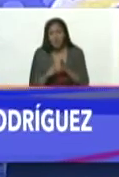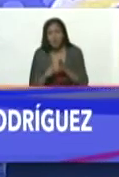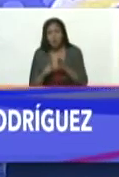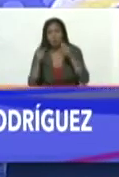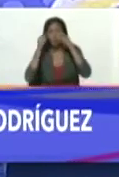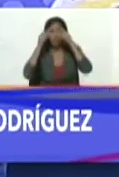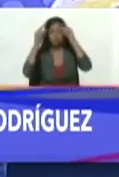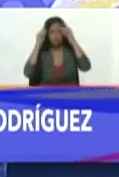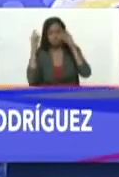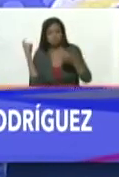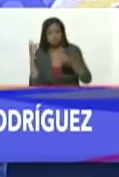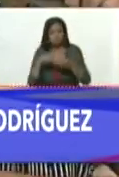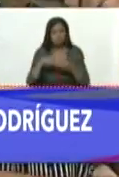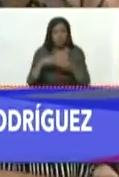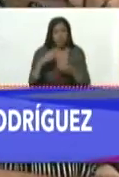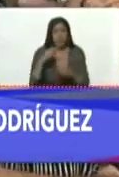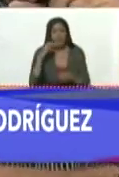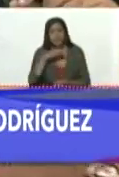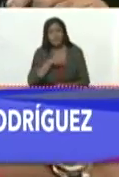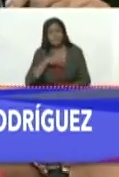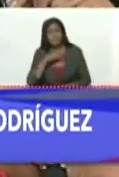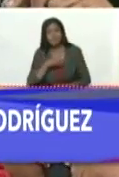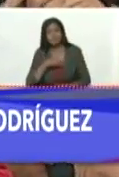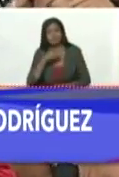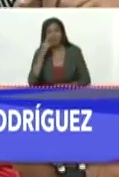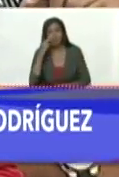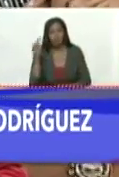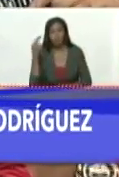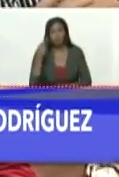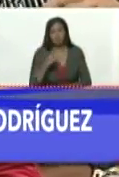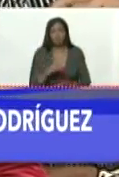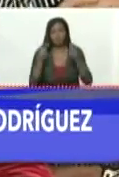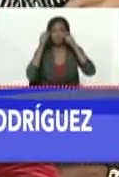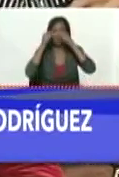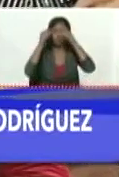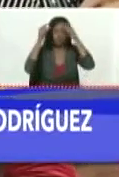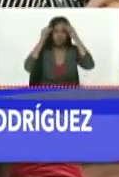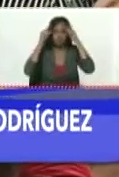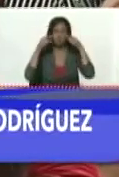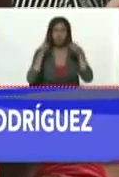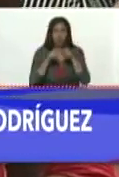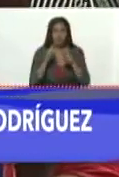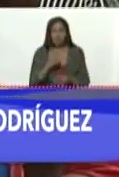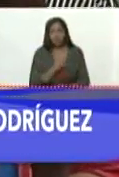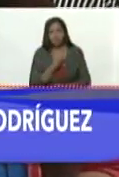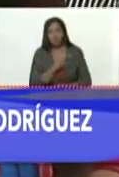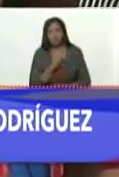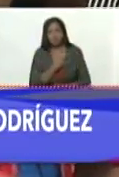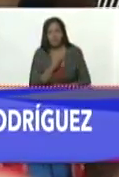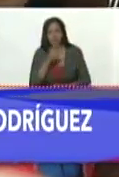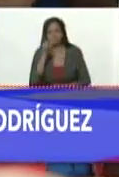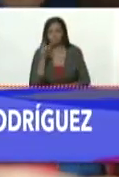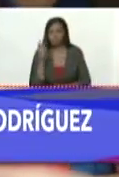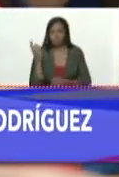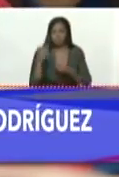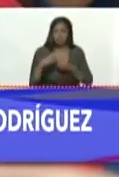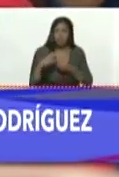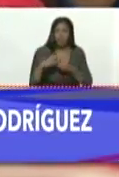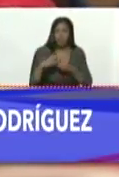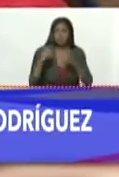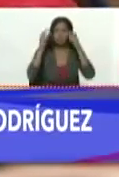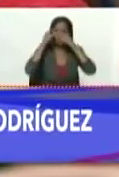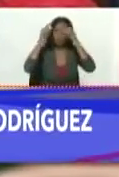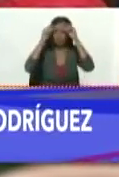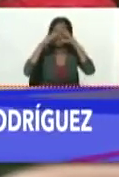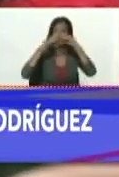Simón Rodríguez en la misión, Robinson, Simón Rodríguez en las universidades, Simón Rodríguez en